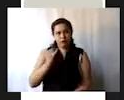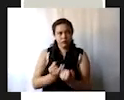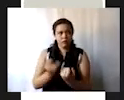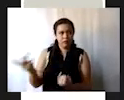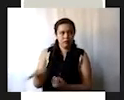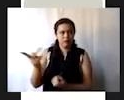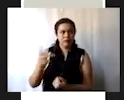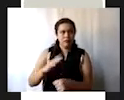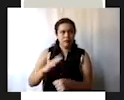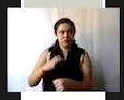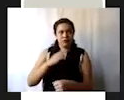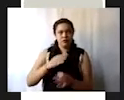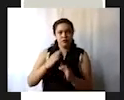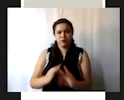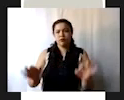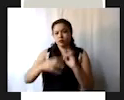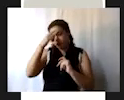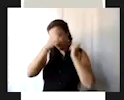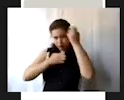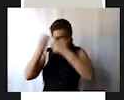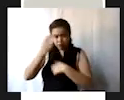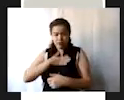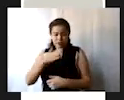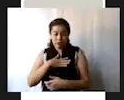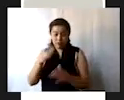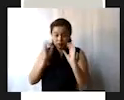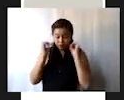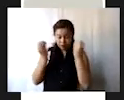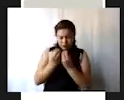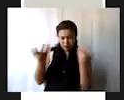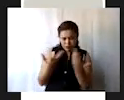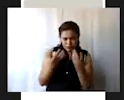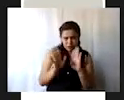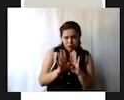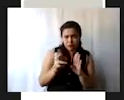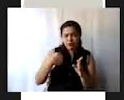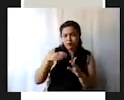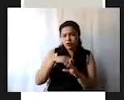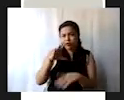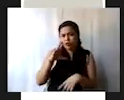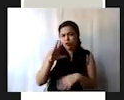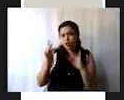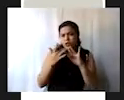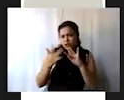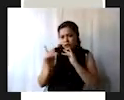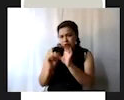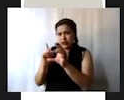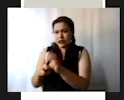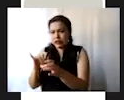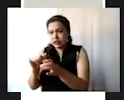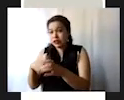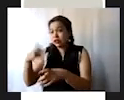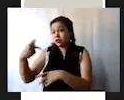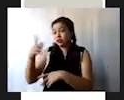de evaluación: ¿cómo es que está haciendo desde mi organización esto? Si formo parte de una red y si esa red sabe sobre